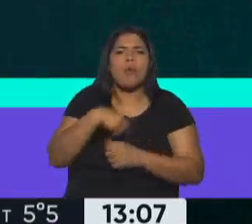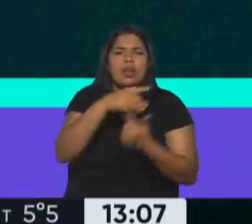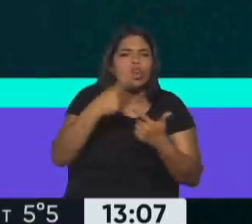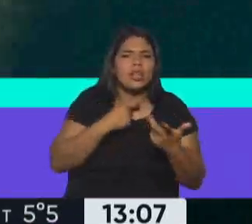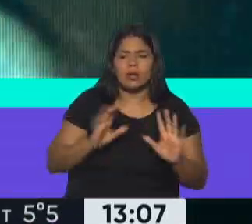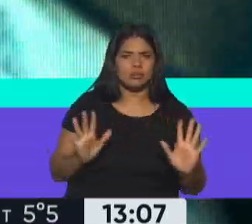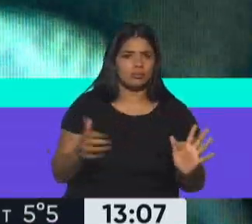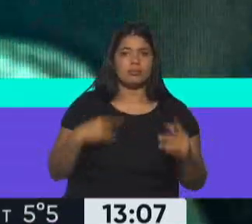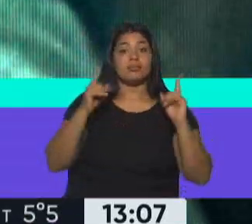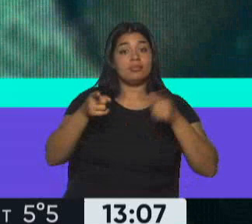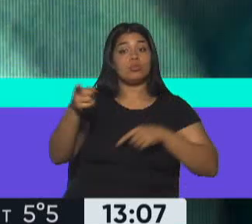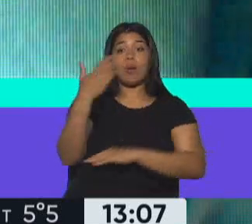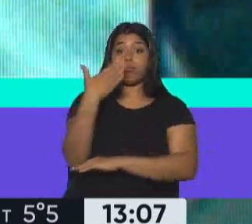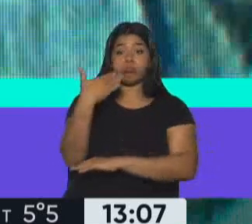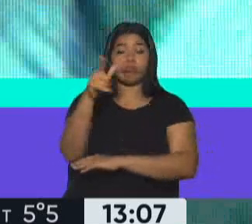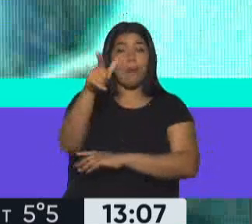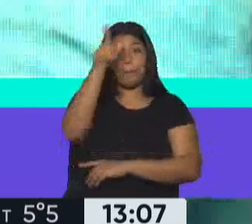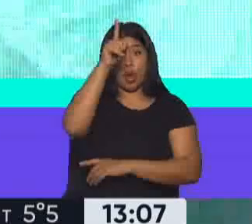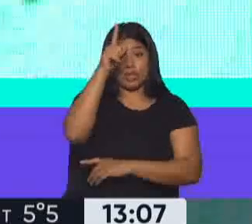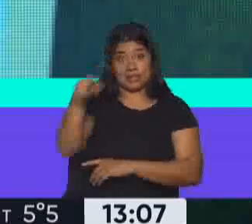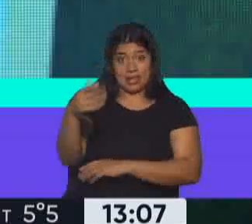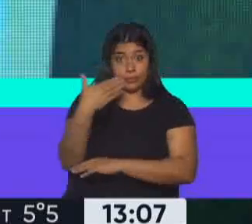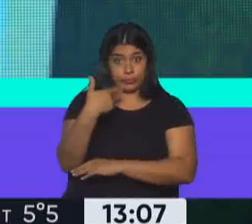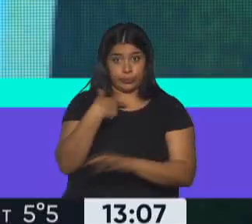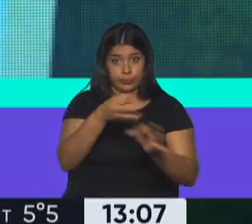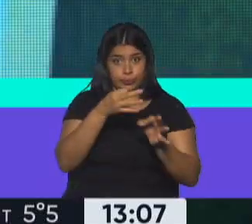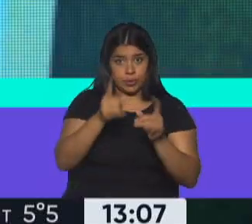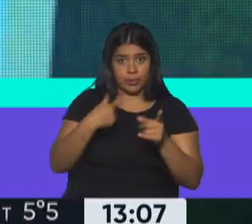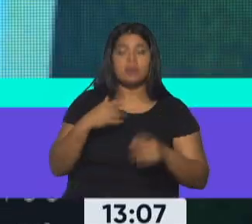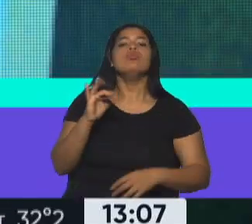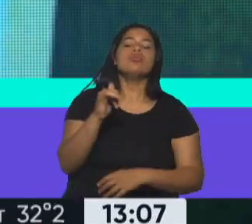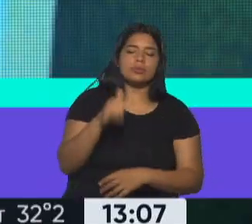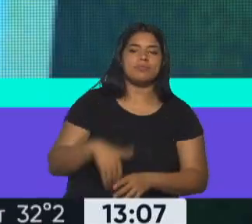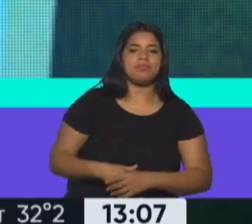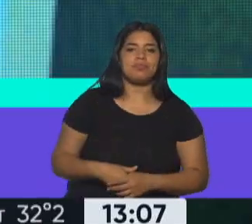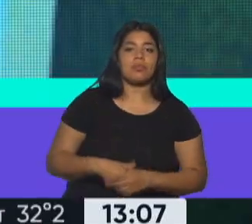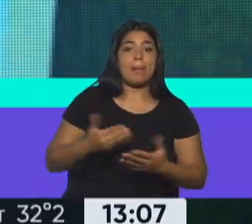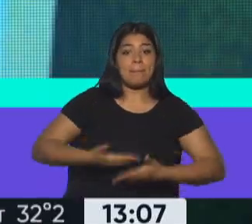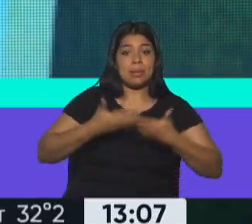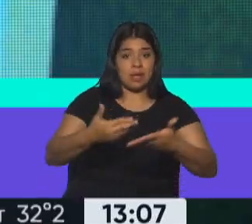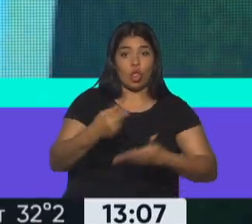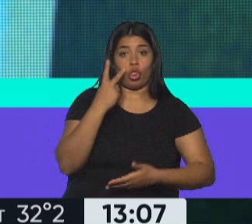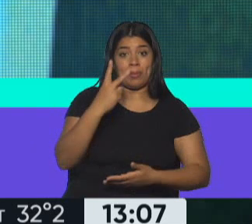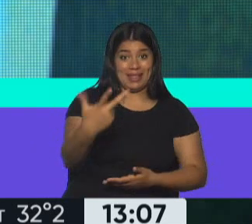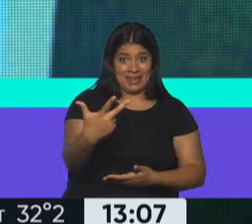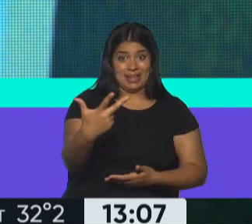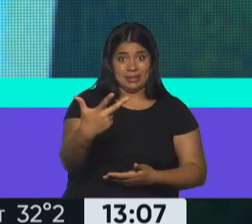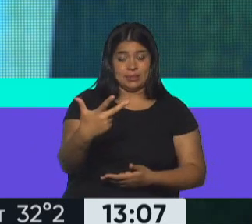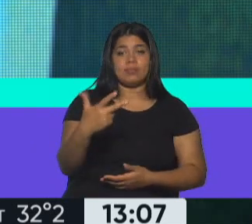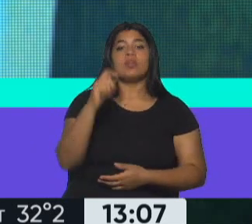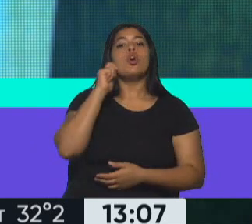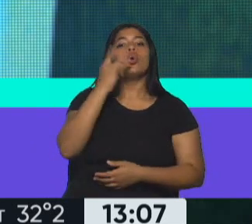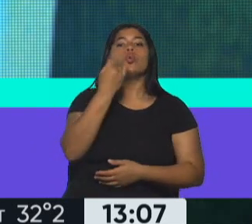de la ciudad de buenos aires y de la provincia y la provincia de buenos hábitos y eso fue invitada en el 2003 por gustavo béliz